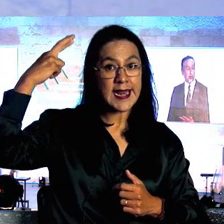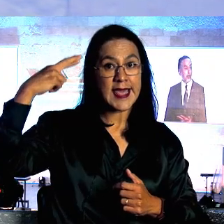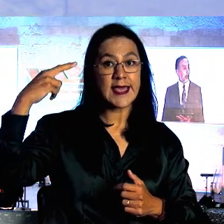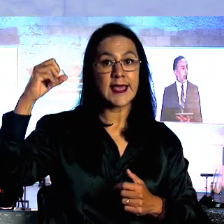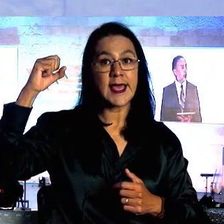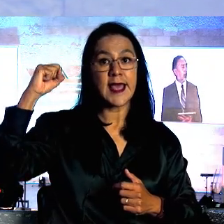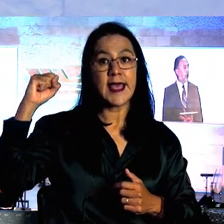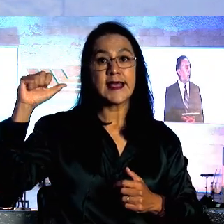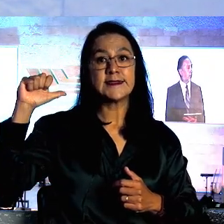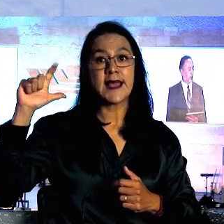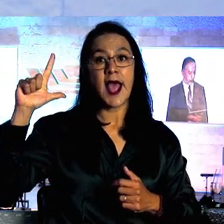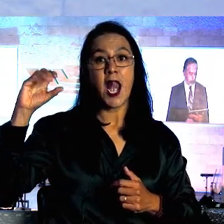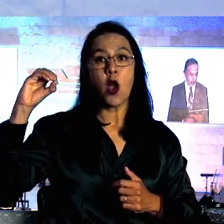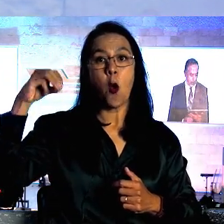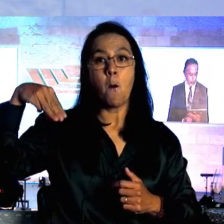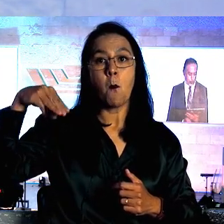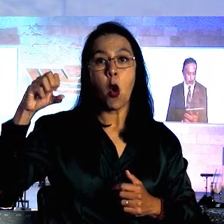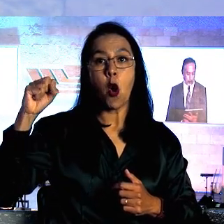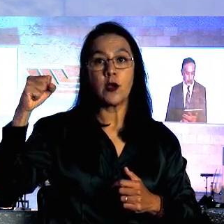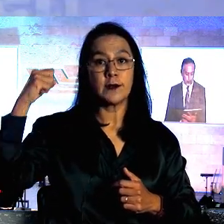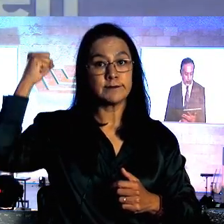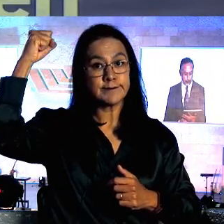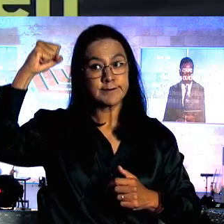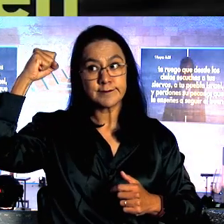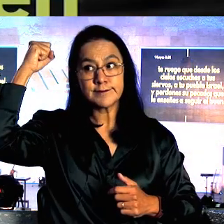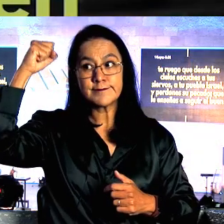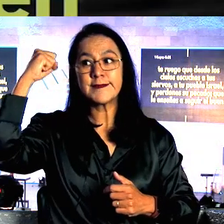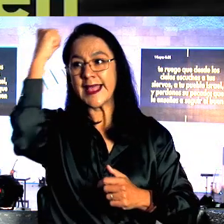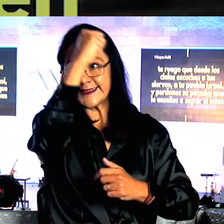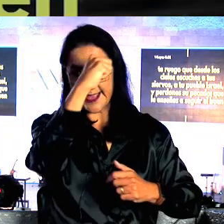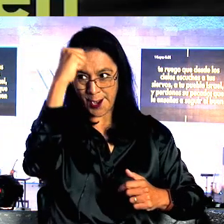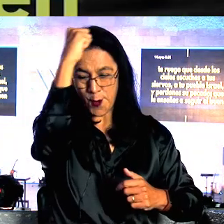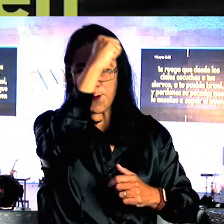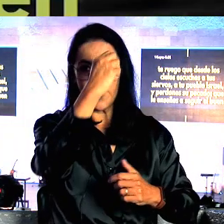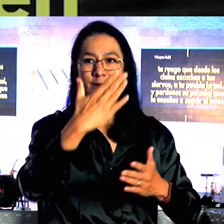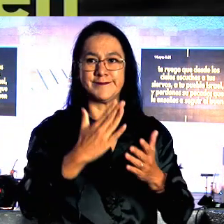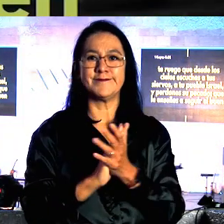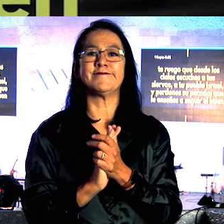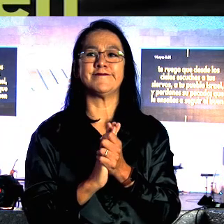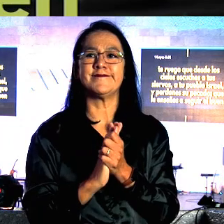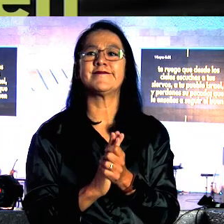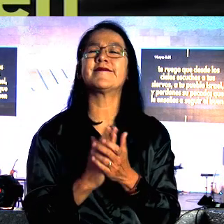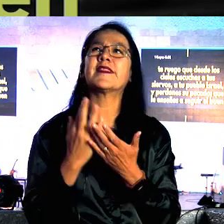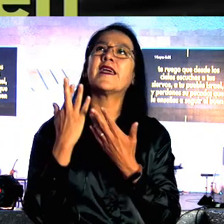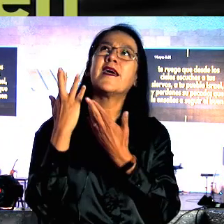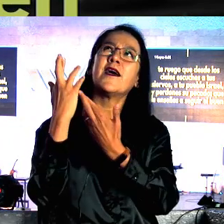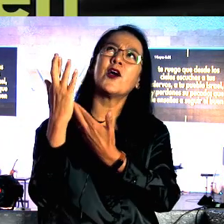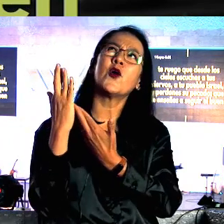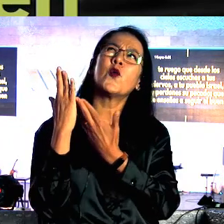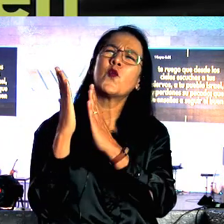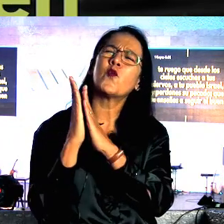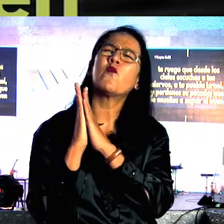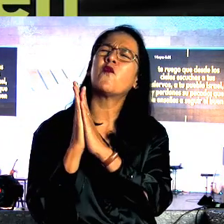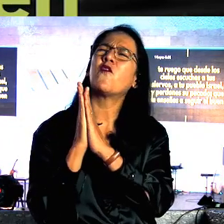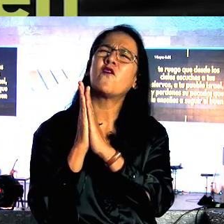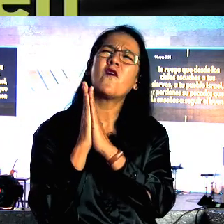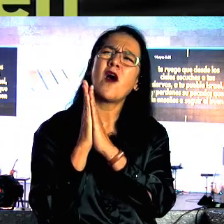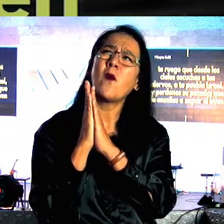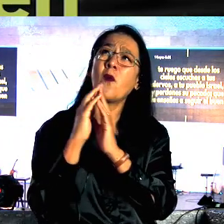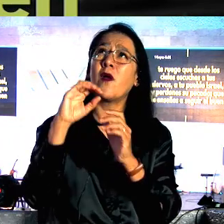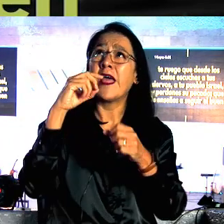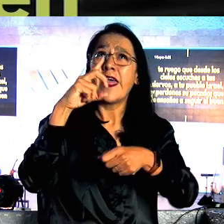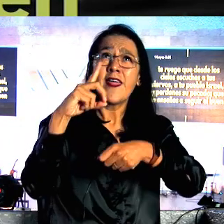estaba dedicando el templo en Jerusalén. Dice, te ruego que desde los cielos escuches a tus siervos,